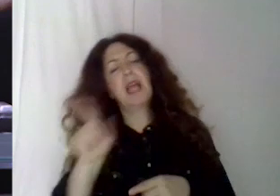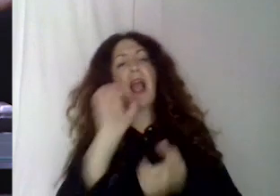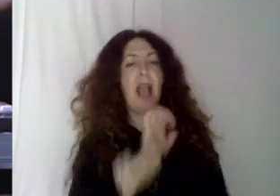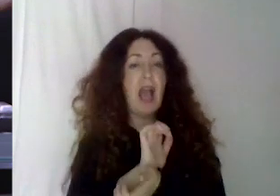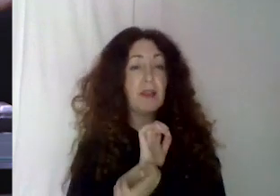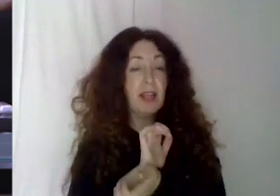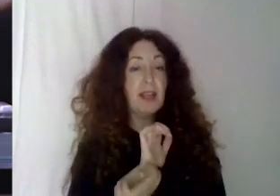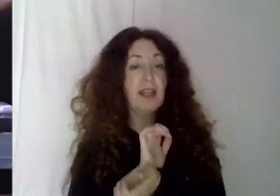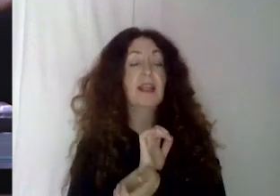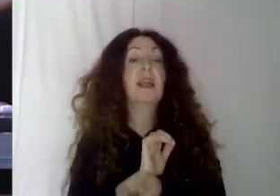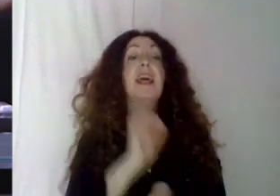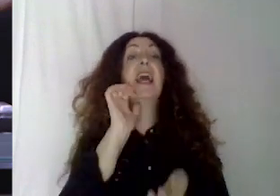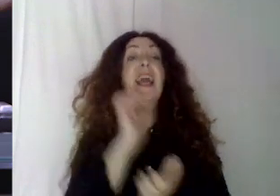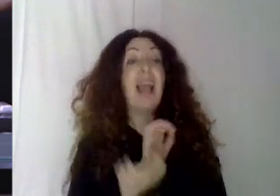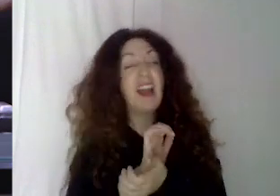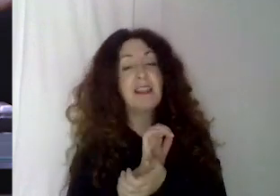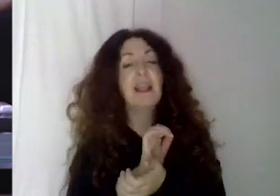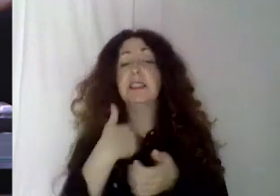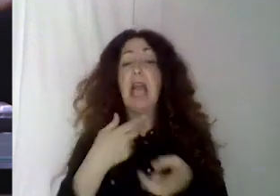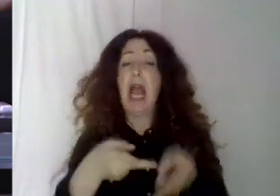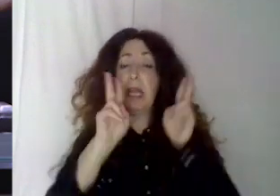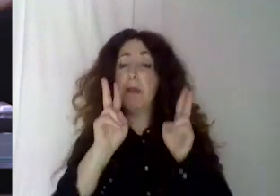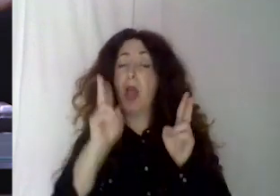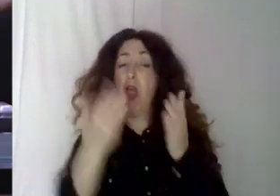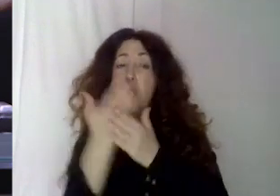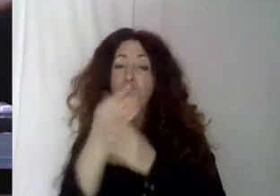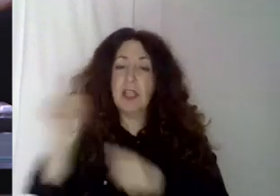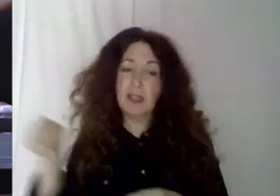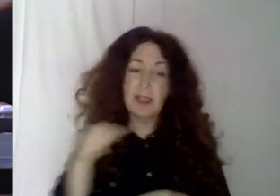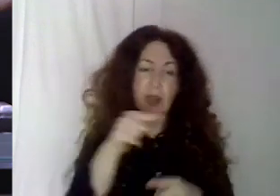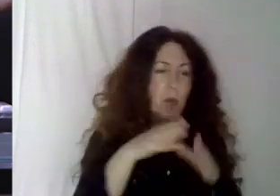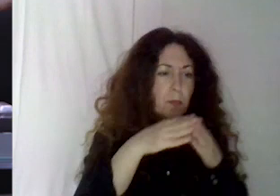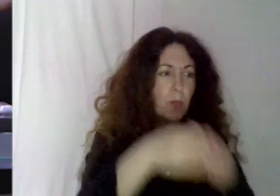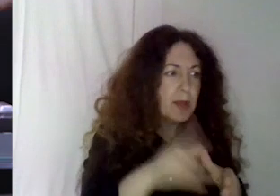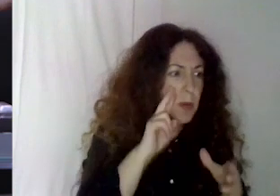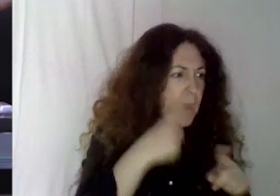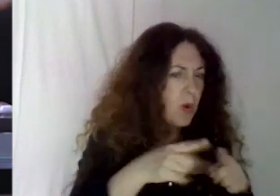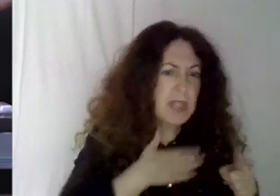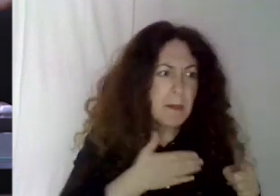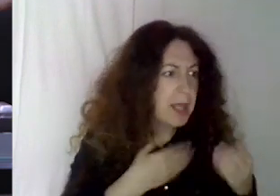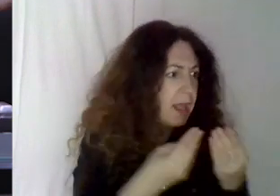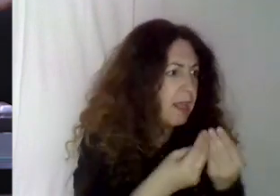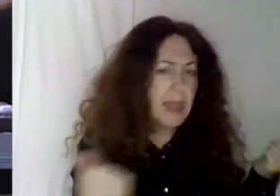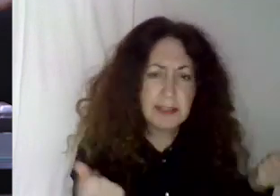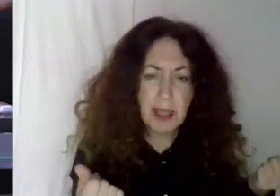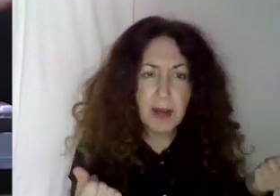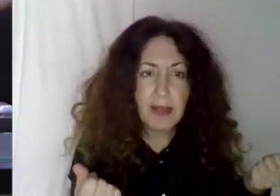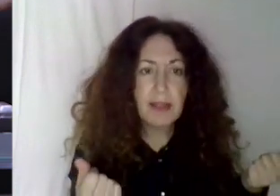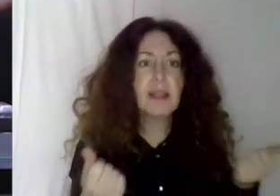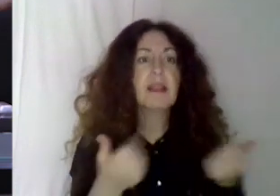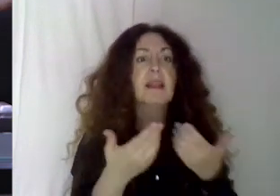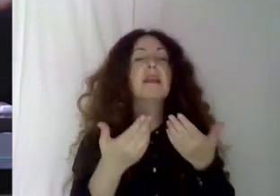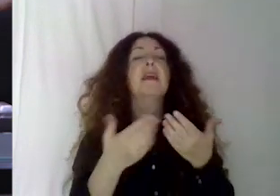malaria, y sin ayuda humana, a los pocos días murió en la playa, dice, tan mal como había vivido.